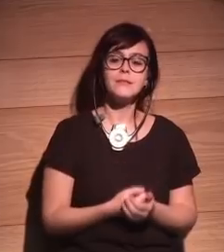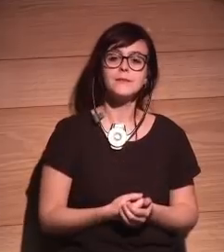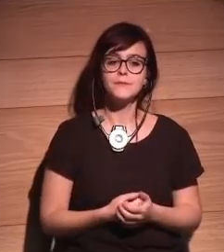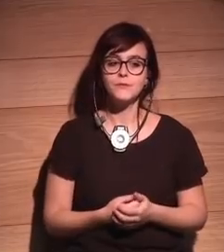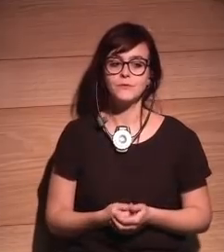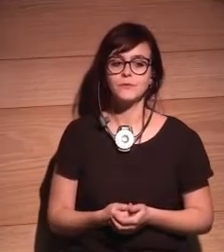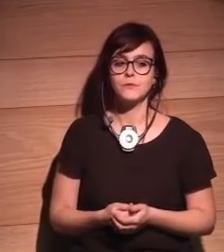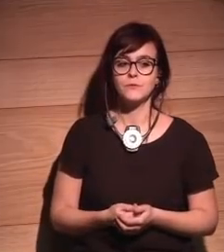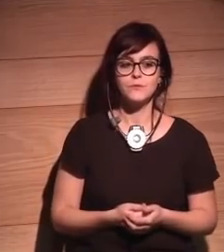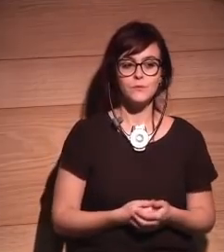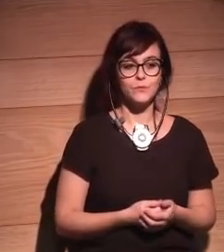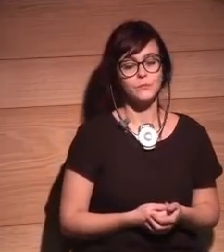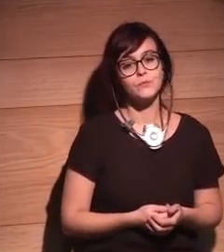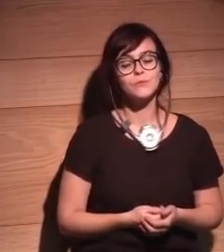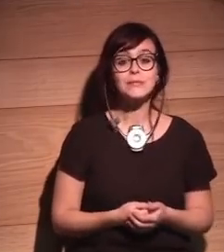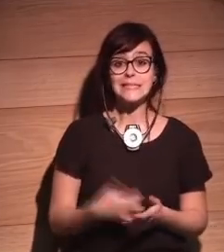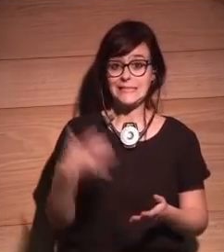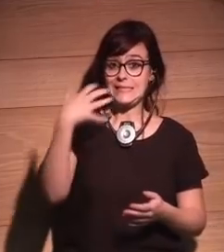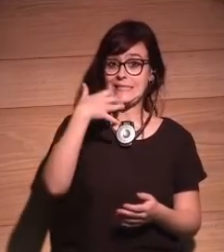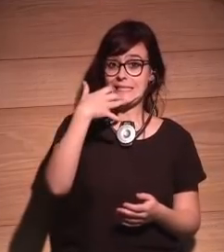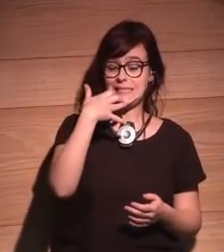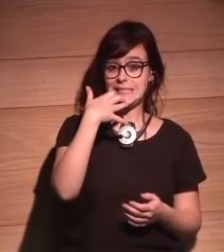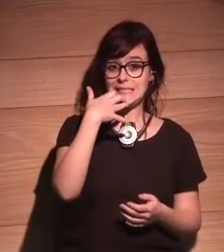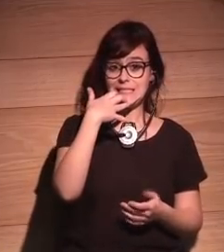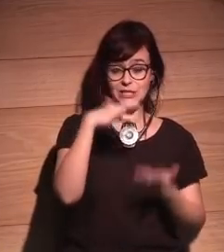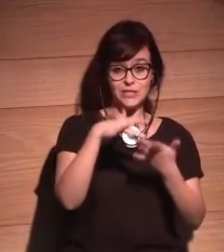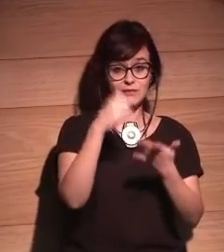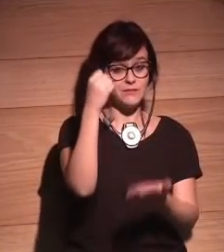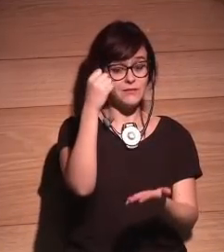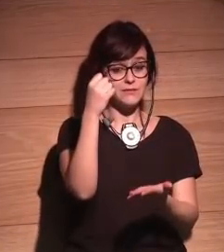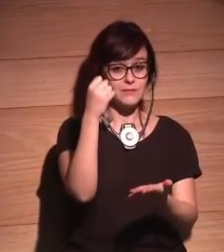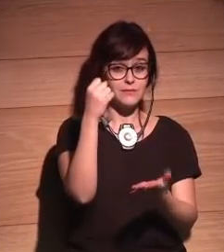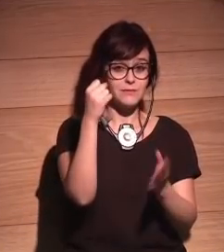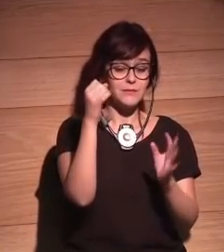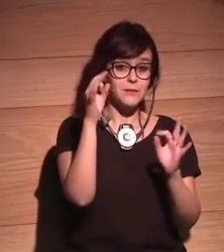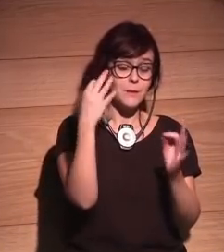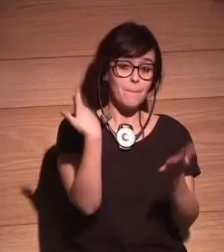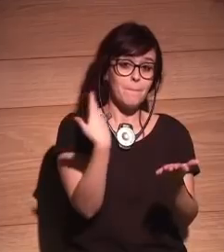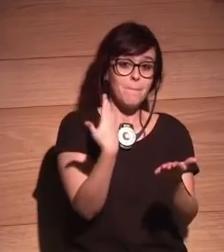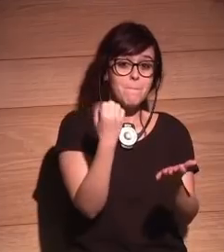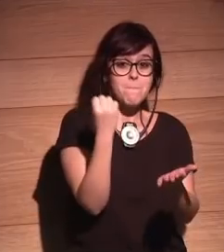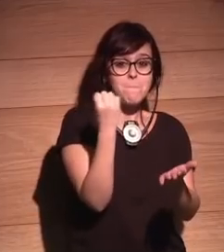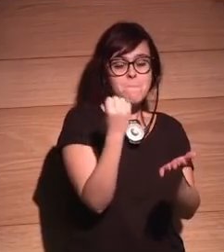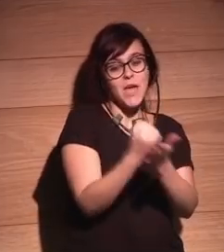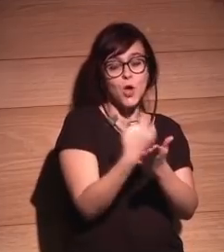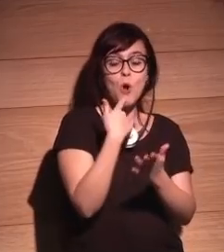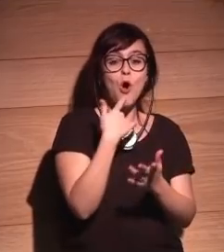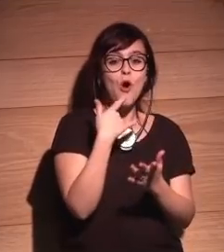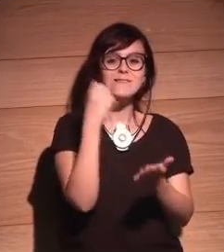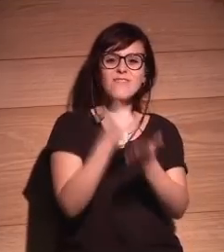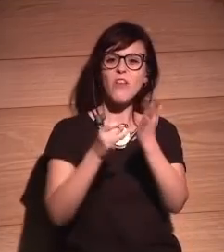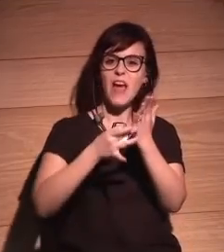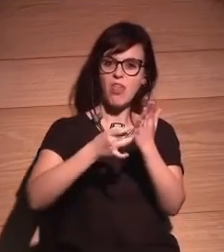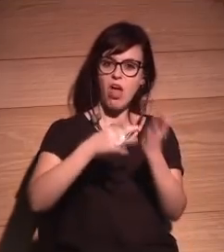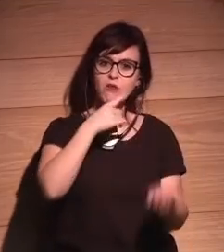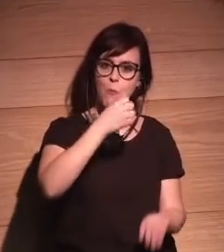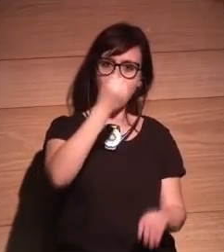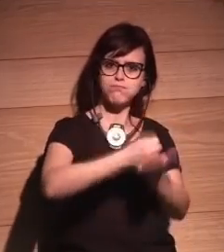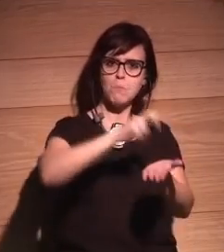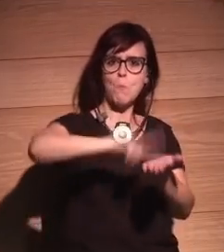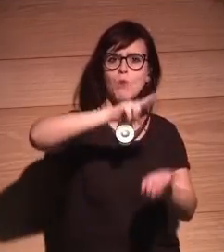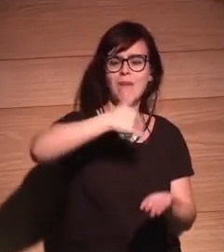De label. Sí, marcas o certificaciones, sellos de calidad, no lo sé, pero